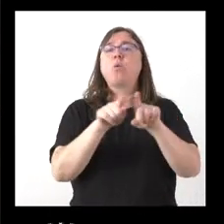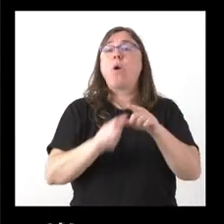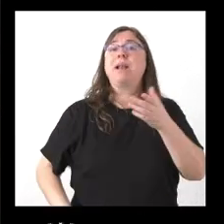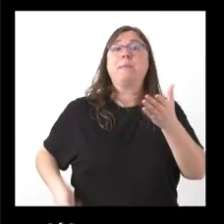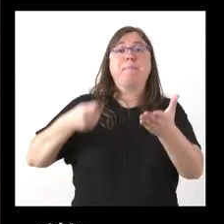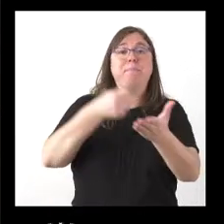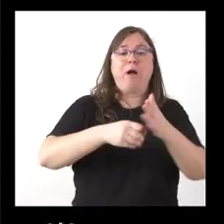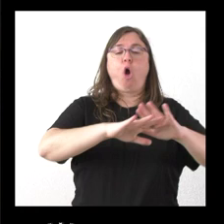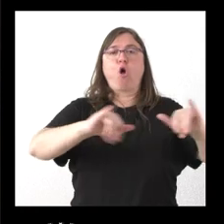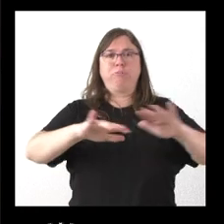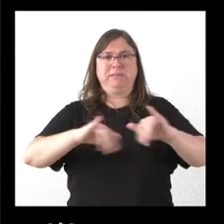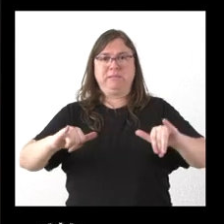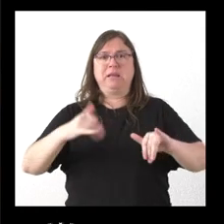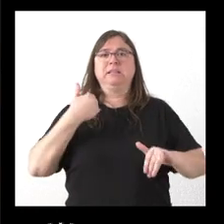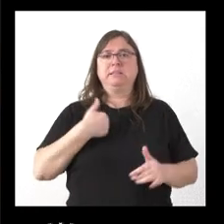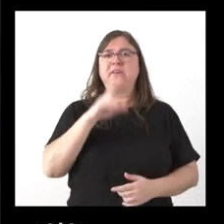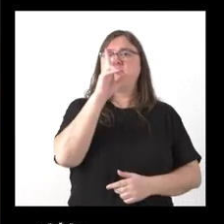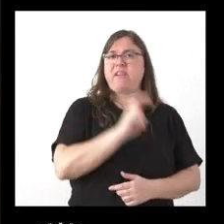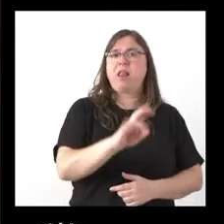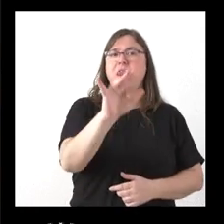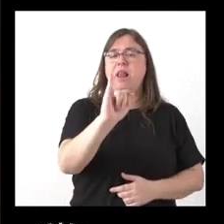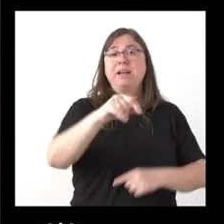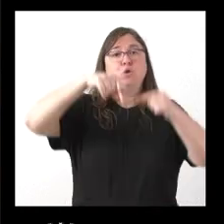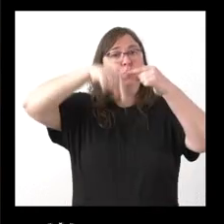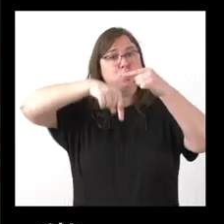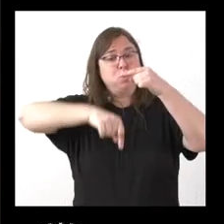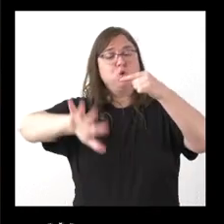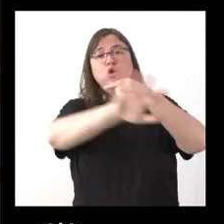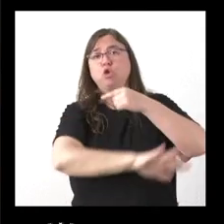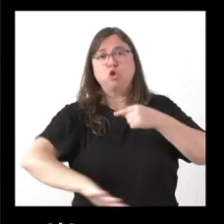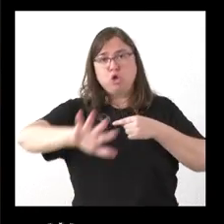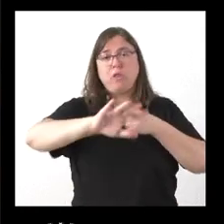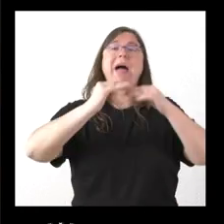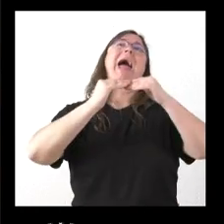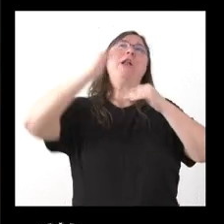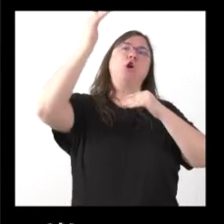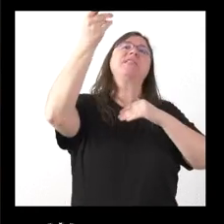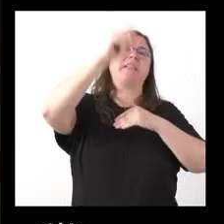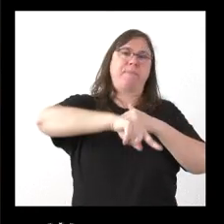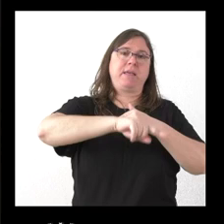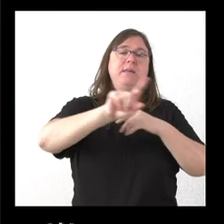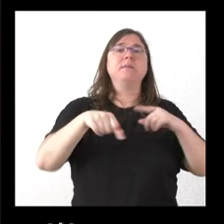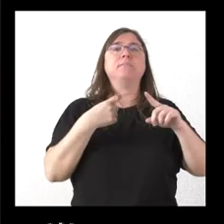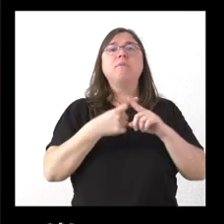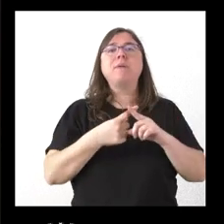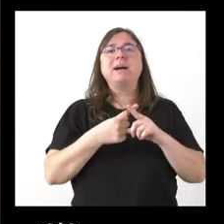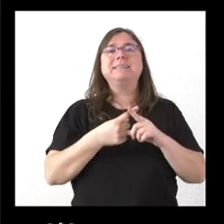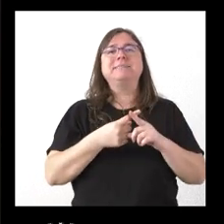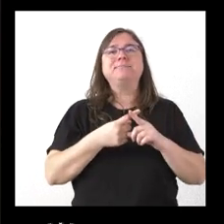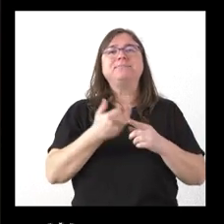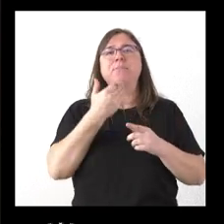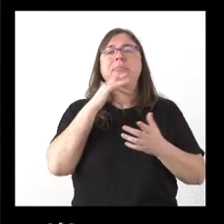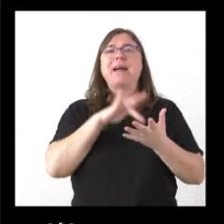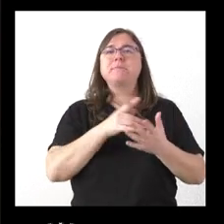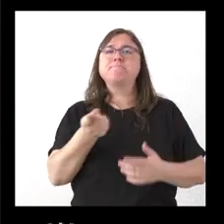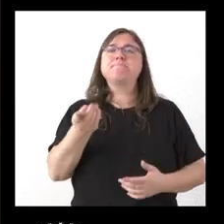compensatorios que están vigentes en el sur a toda la comunidad al norte también y además no solo eso sino que hay